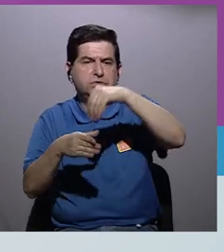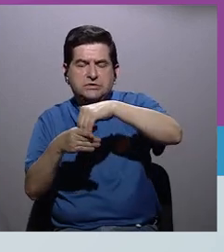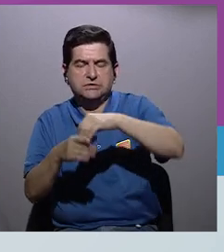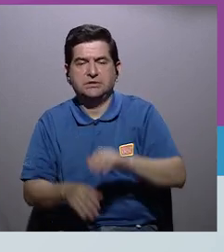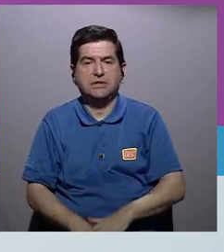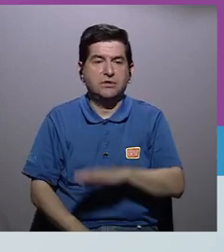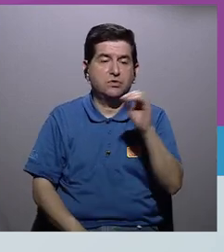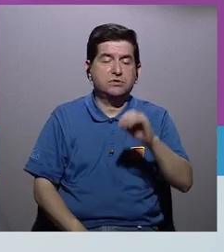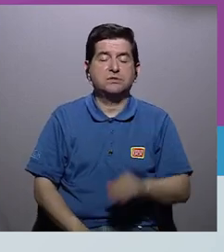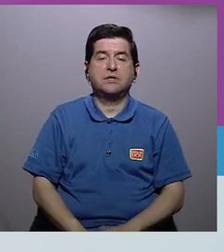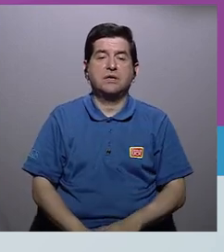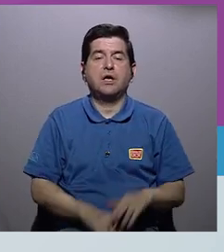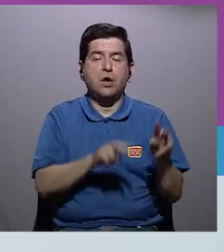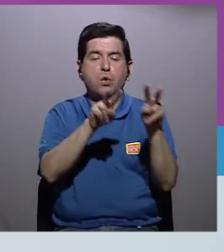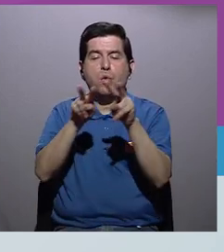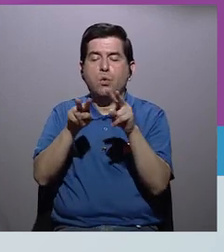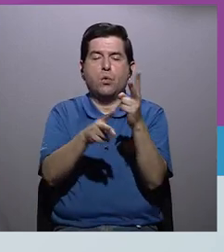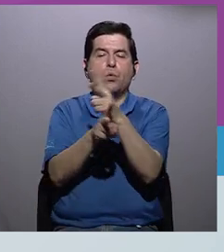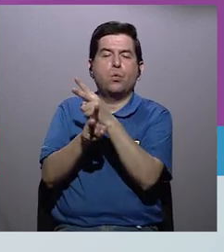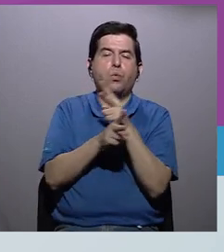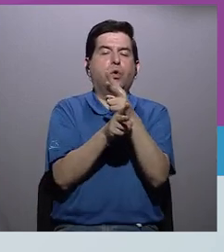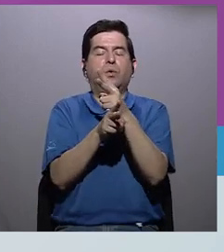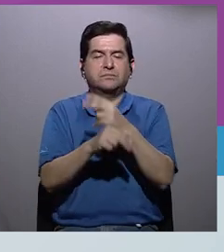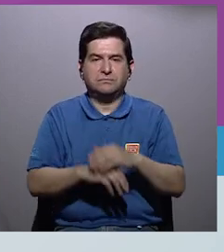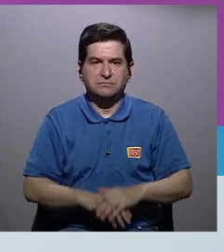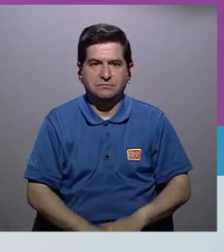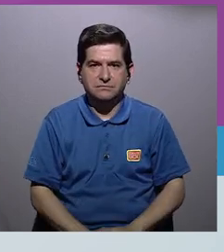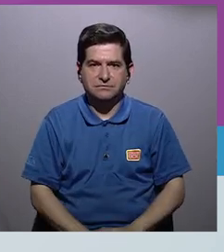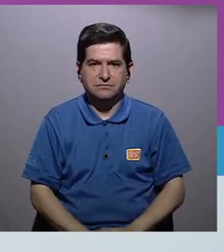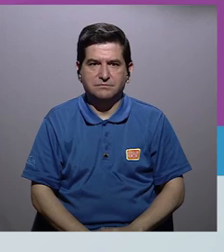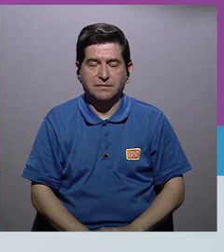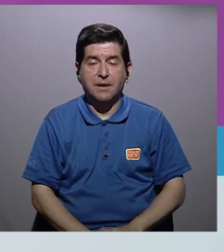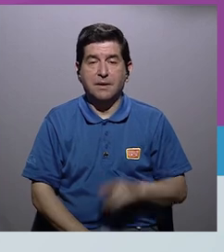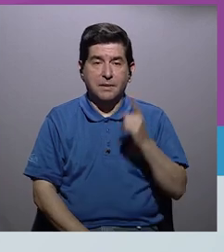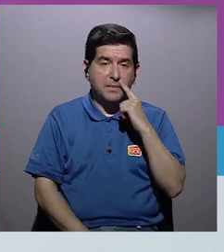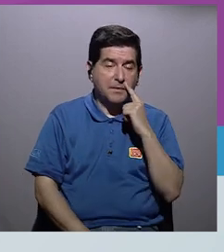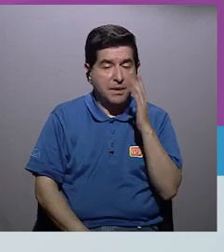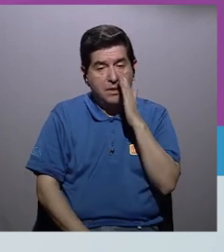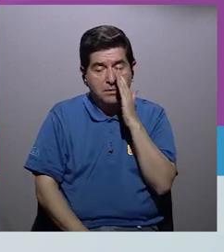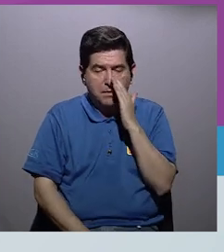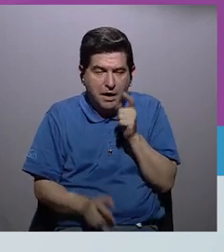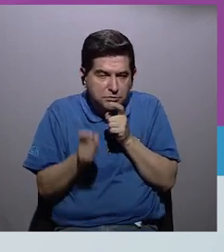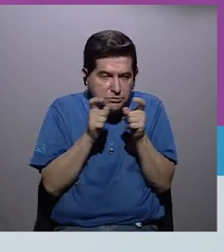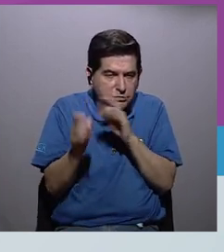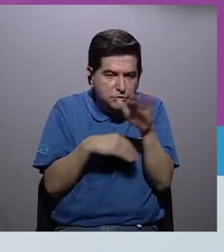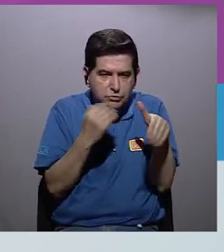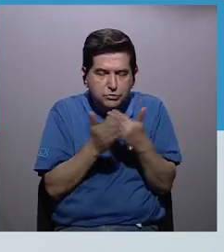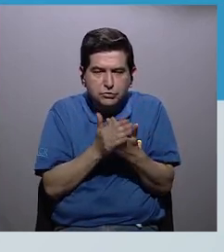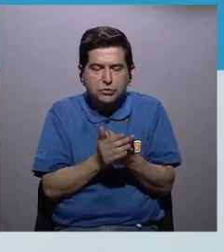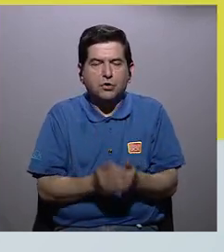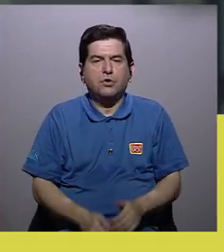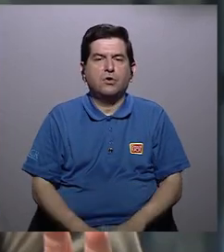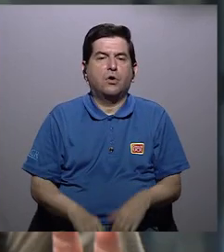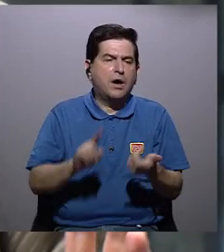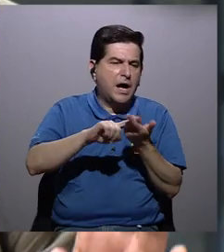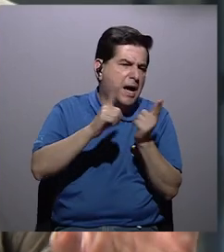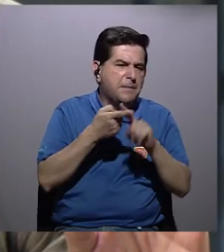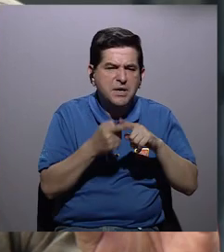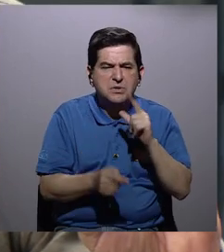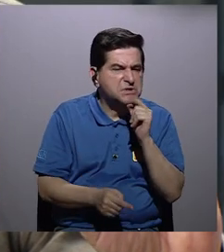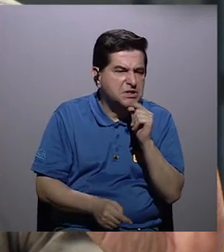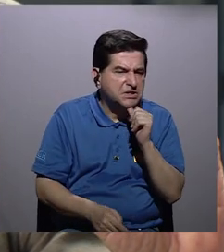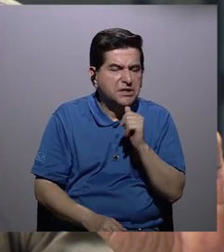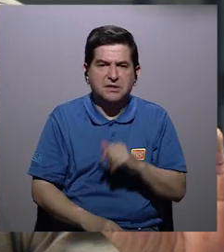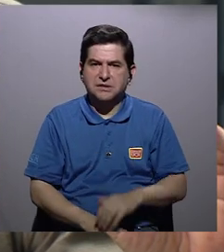y está la de monitoreo. La de monitoreo más bien es ese padre o madre controlando todo lo que ve, qué amigos tienen,